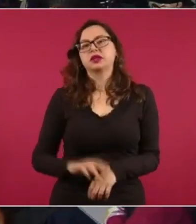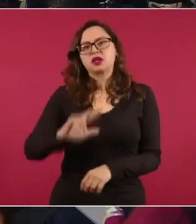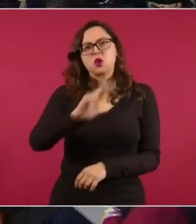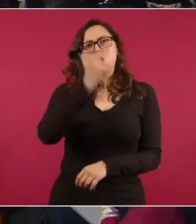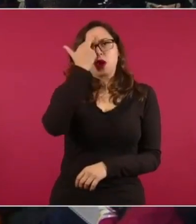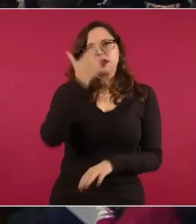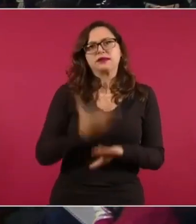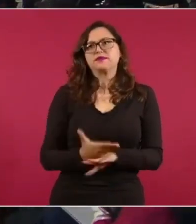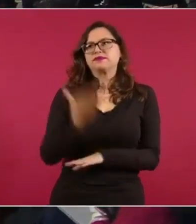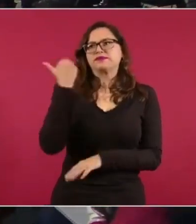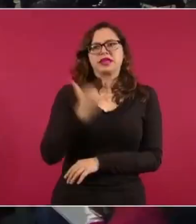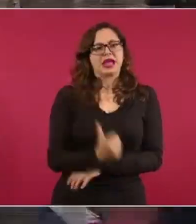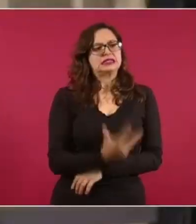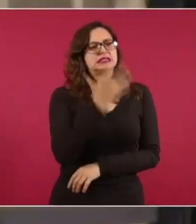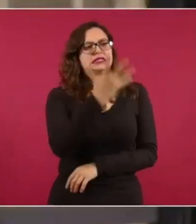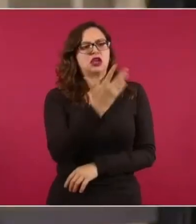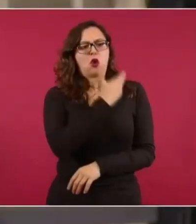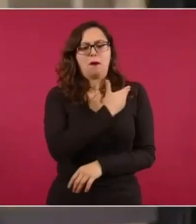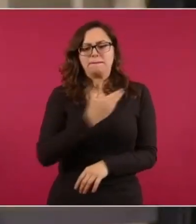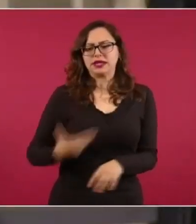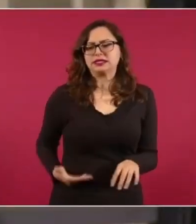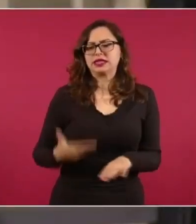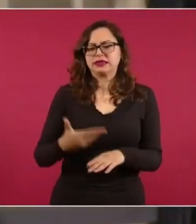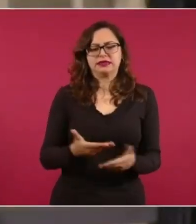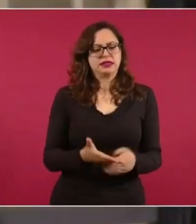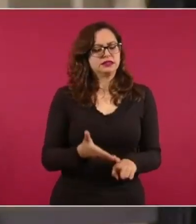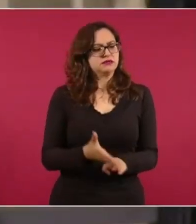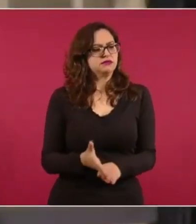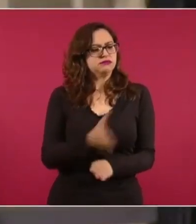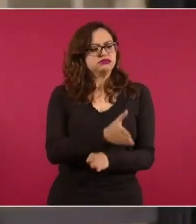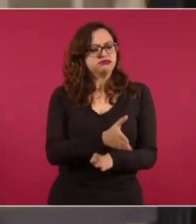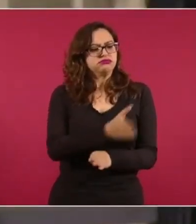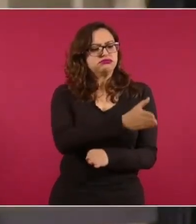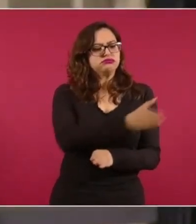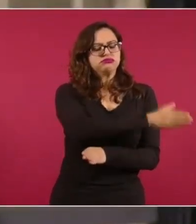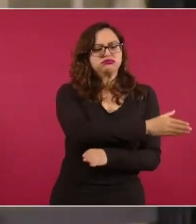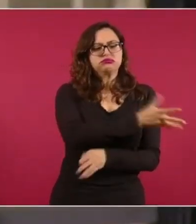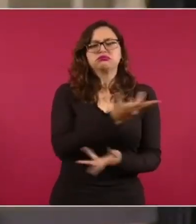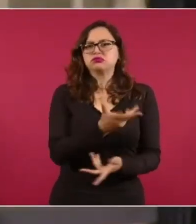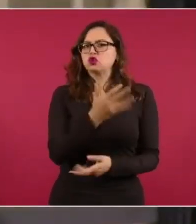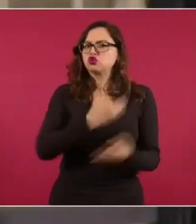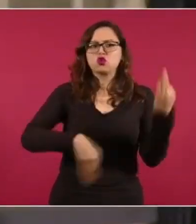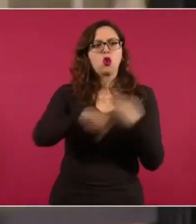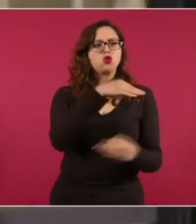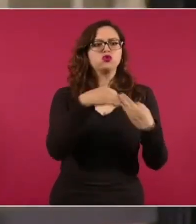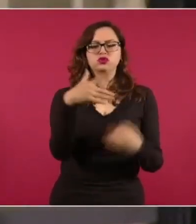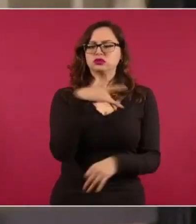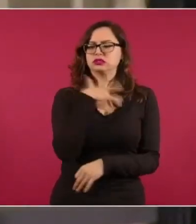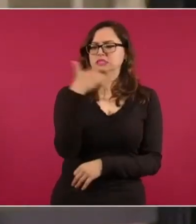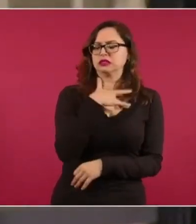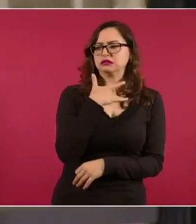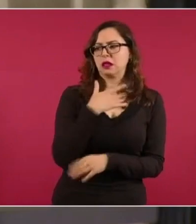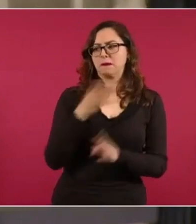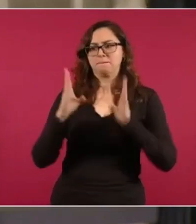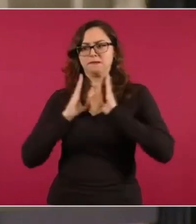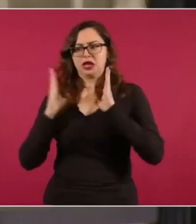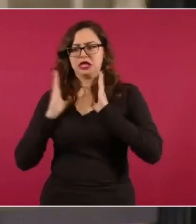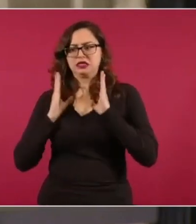Armadas deberían participar en la seguridad pública contra la delincuencia organizada porque